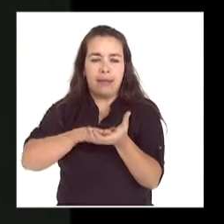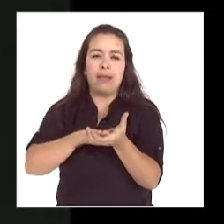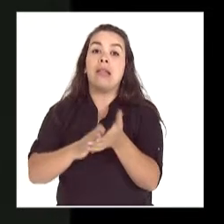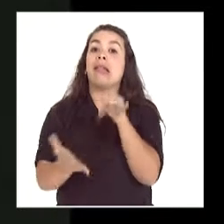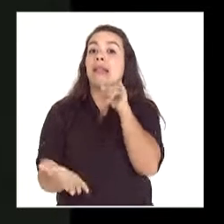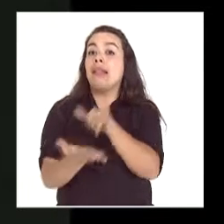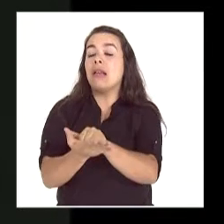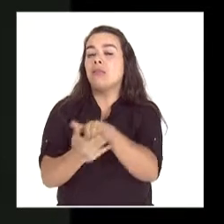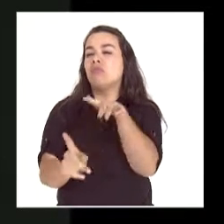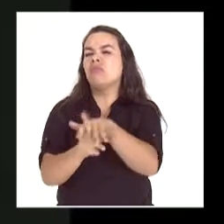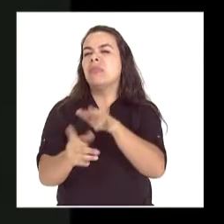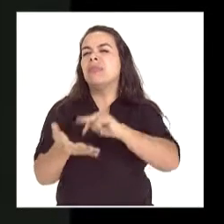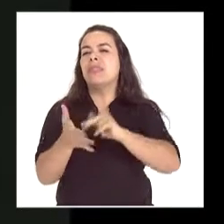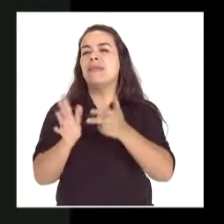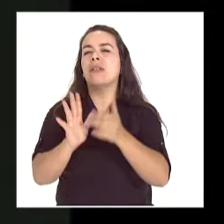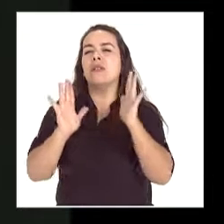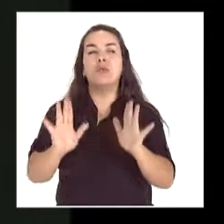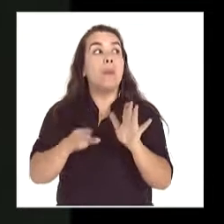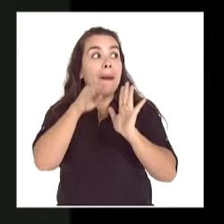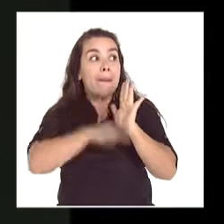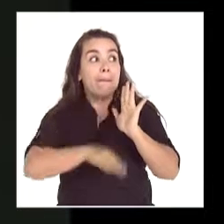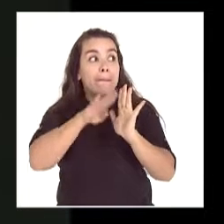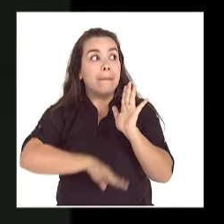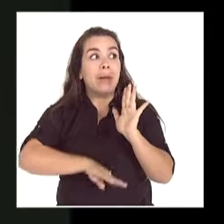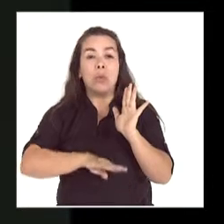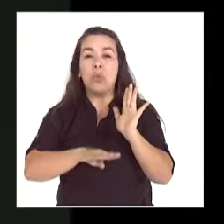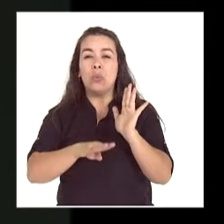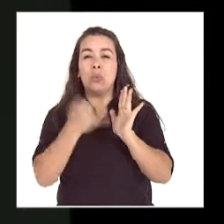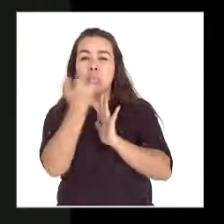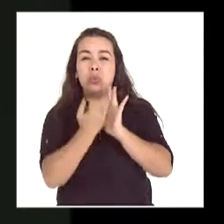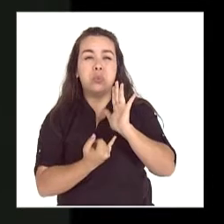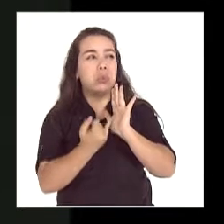ven, la parte inferior del gráfico